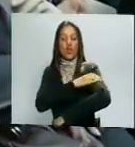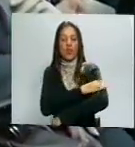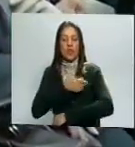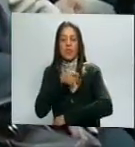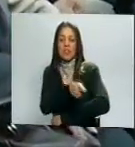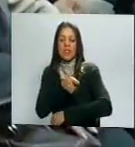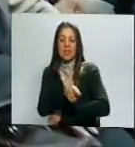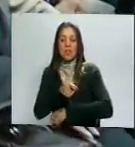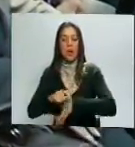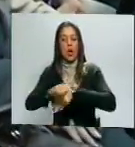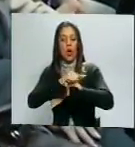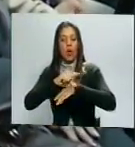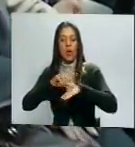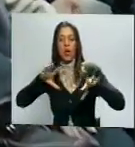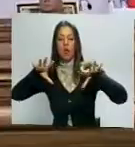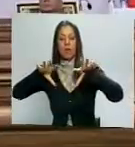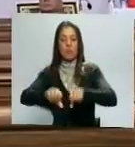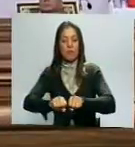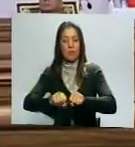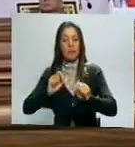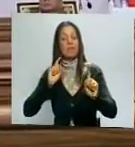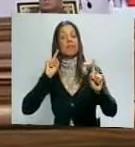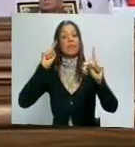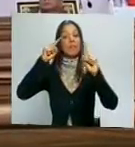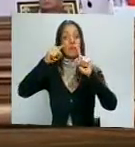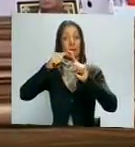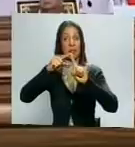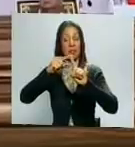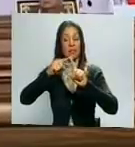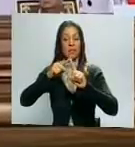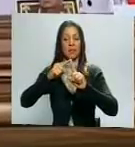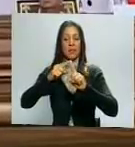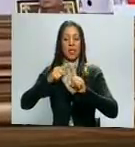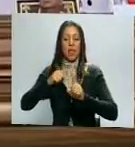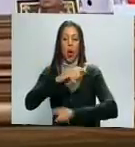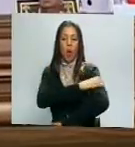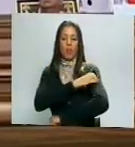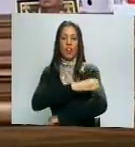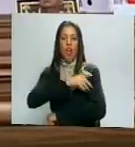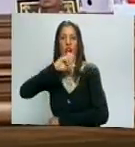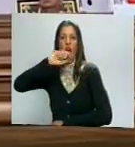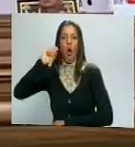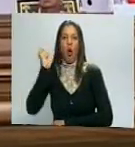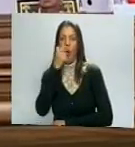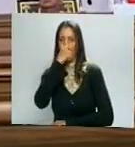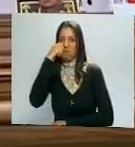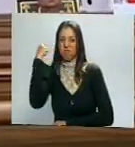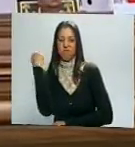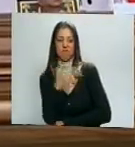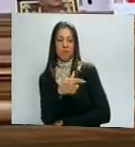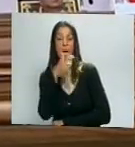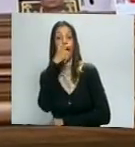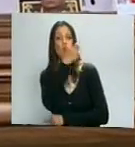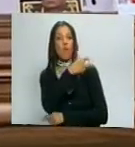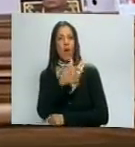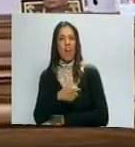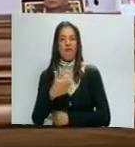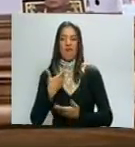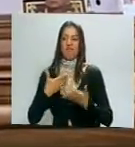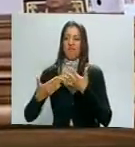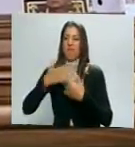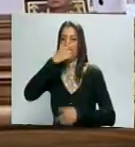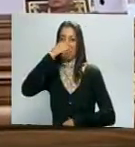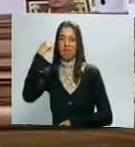y al poder político. No les importó, no les importó nada, no les importa nada, nunca